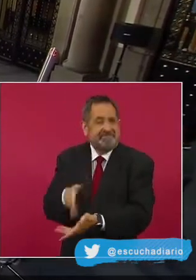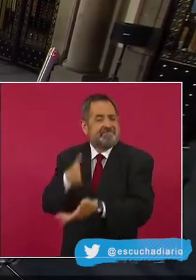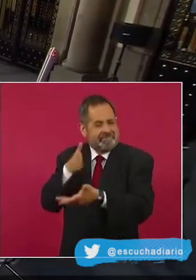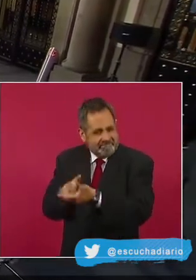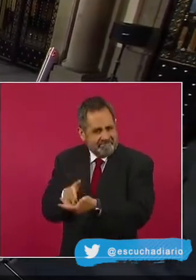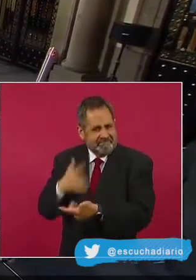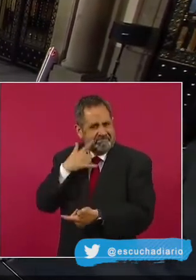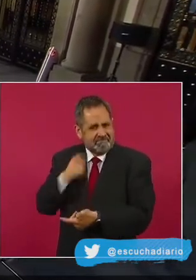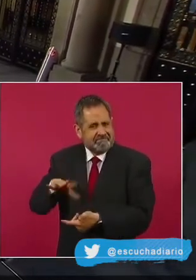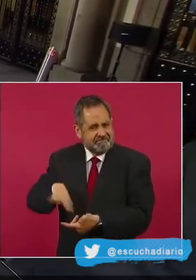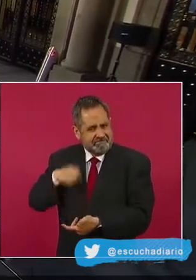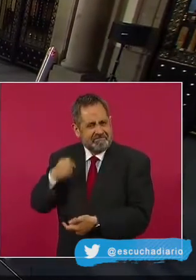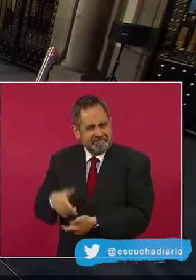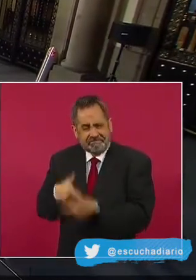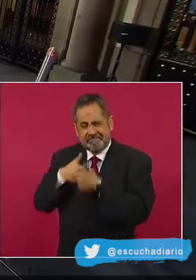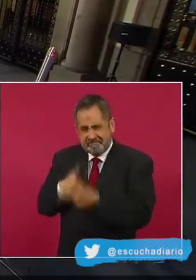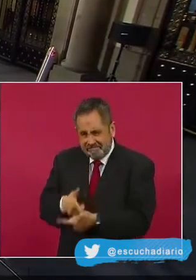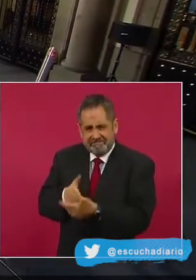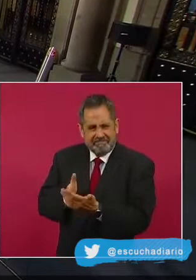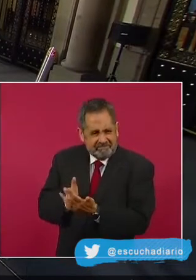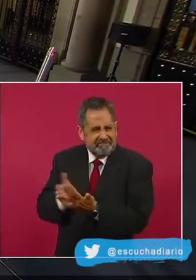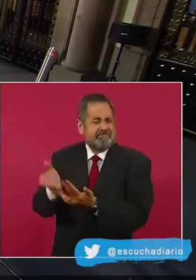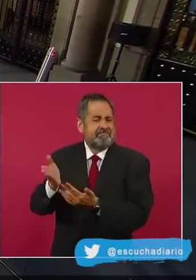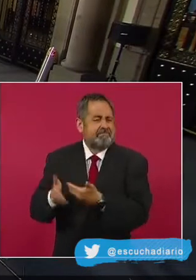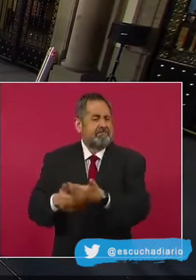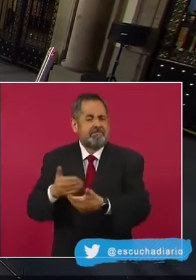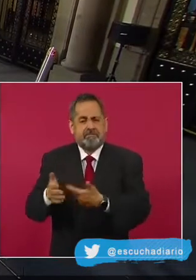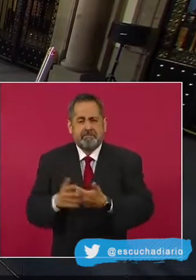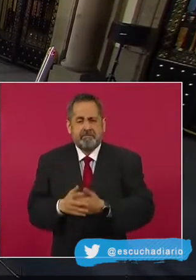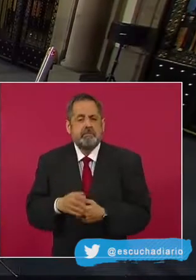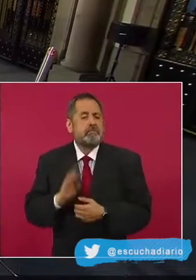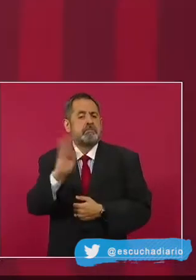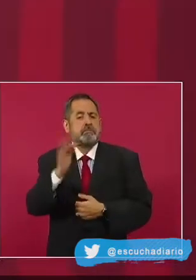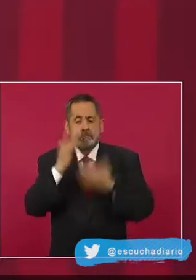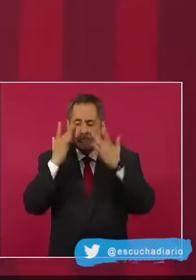los recursos que provienen del pueblo de México.